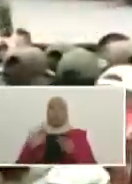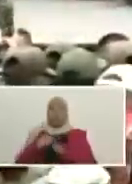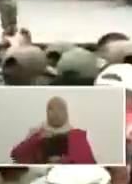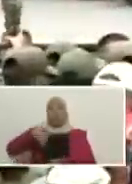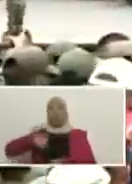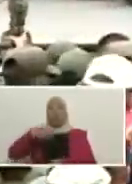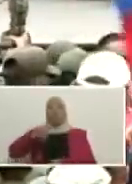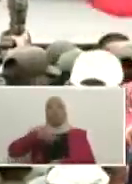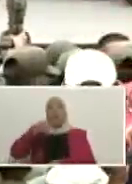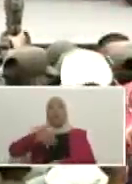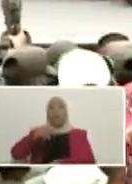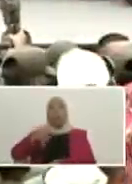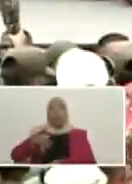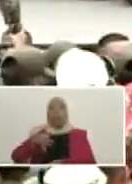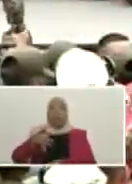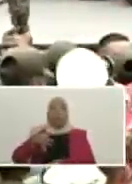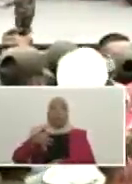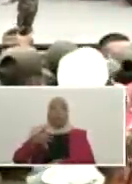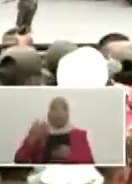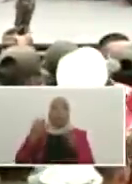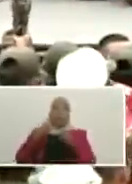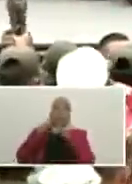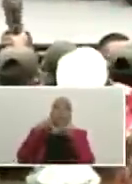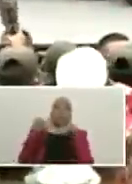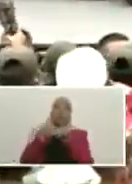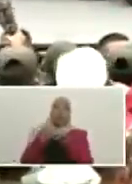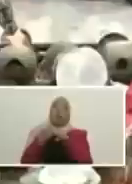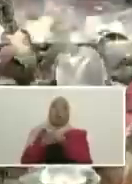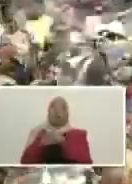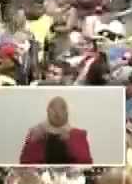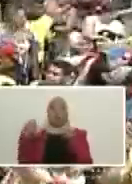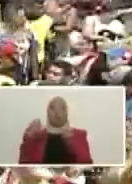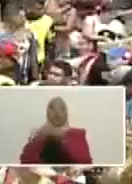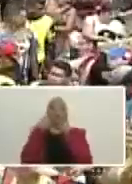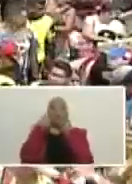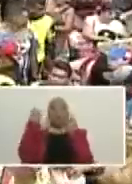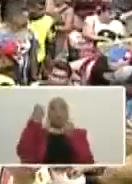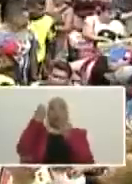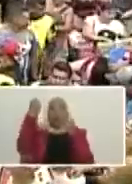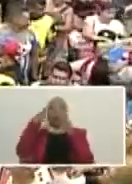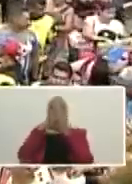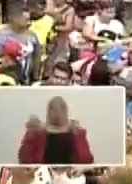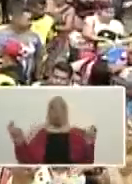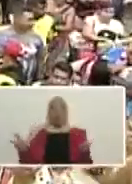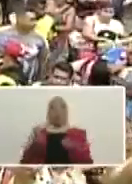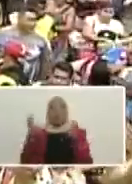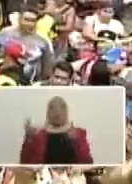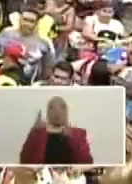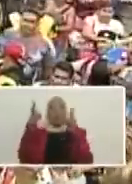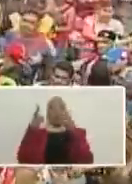nosotros siempre, en toda batalla y en toda victoria.